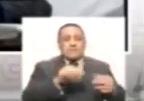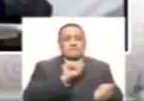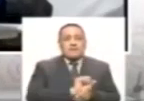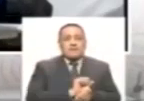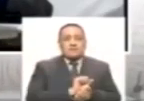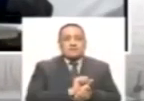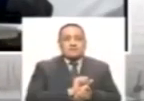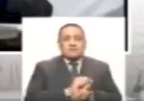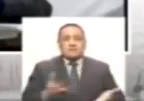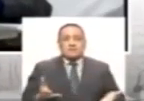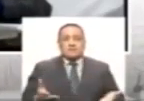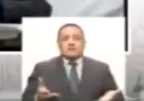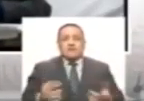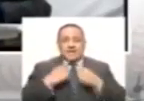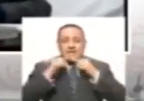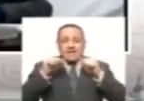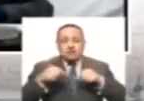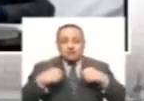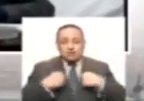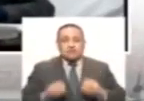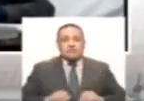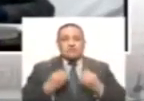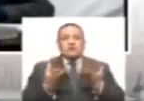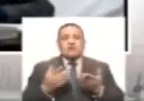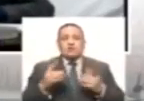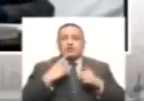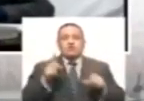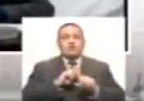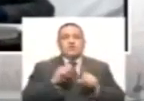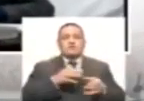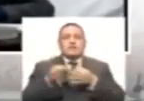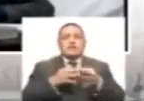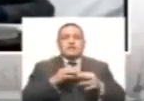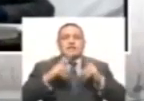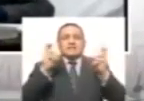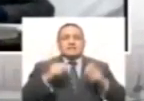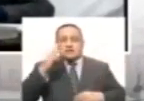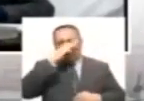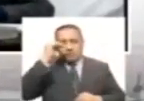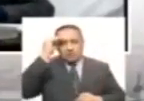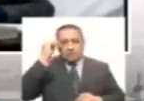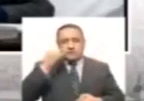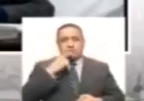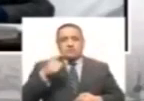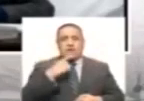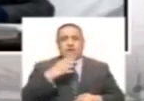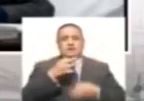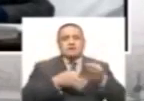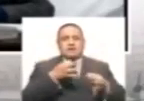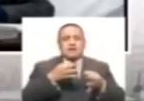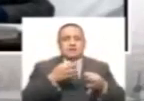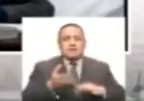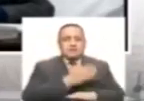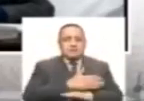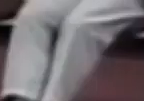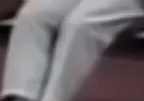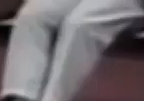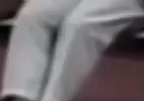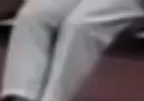llevar de manera irregular. Eso es lo que estoy haciendo mención. En ningún momento hice referencia a la persona que usted ha mencionado hace un